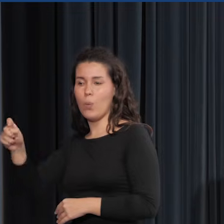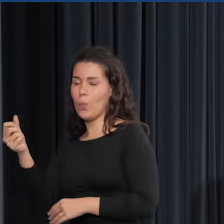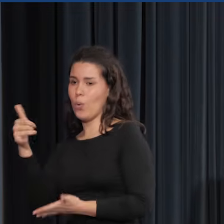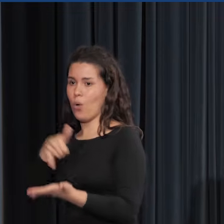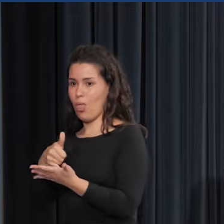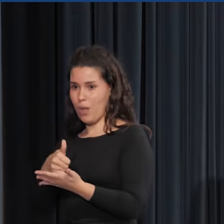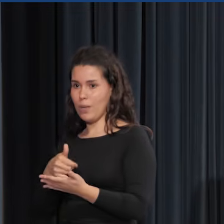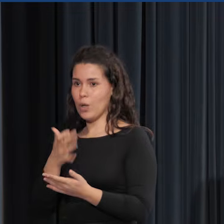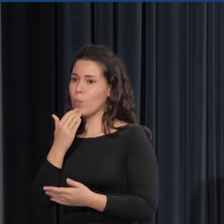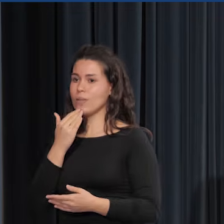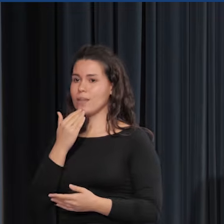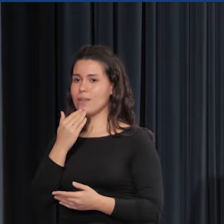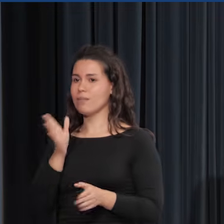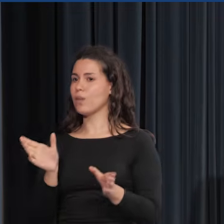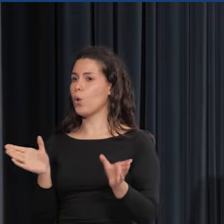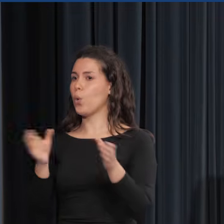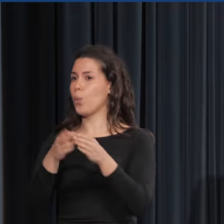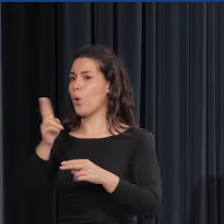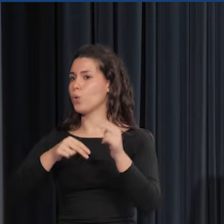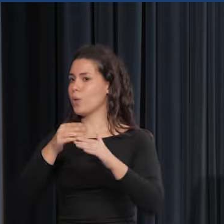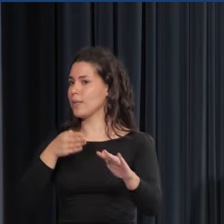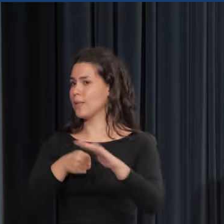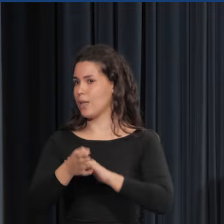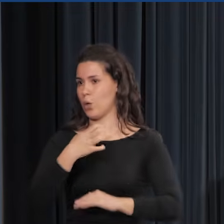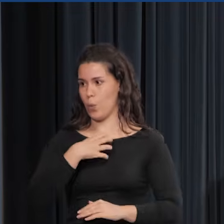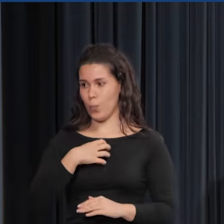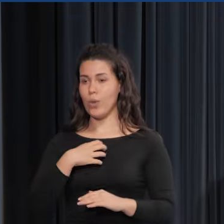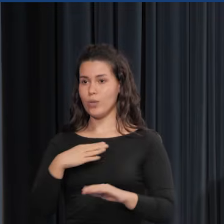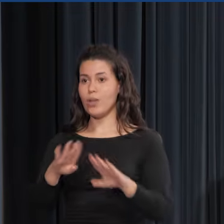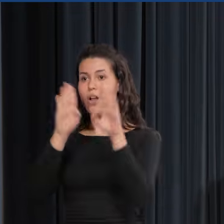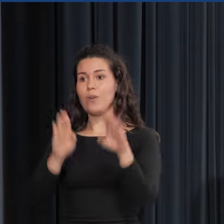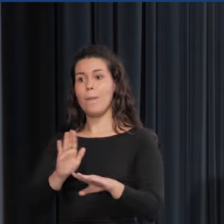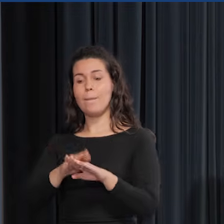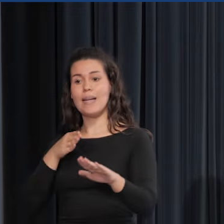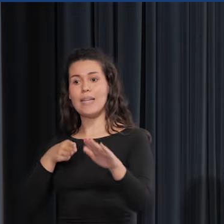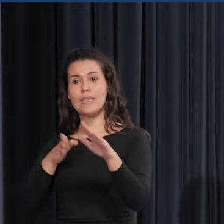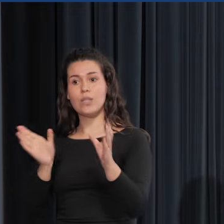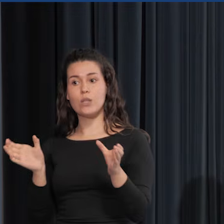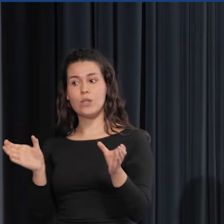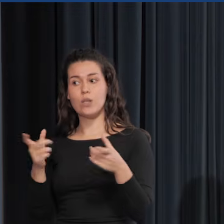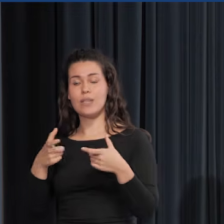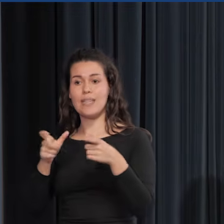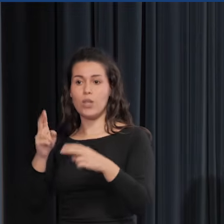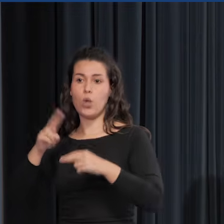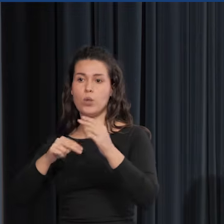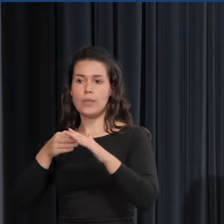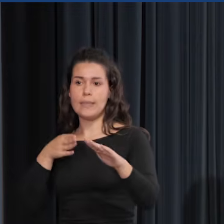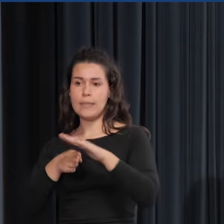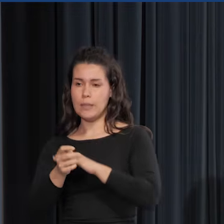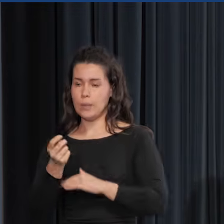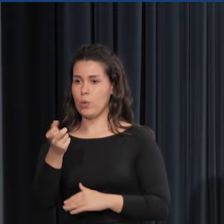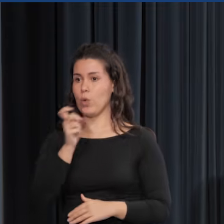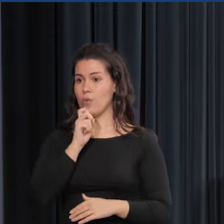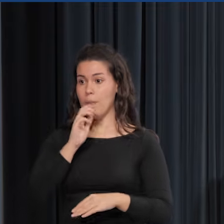no pertenecen y por lo tanto no acceden o les cuesta conseguir que permanecer y desarrollar